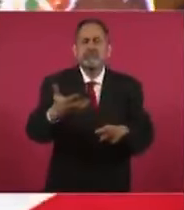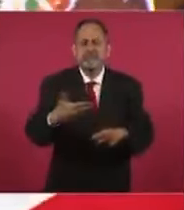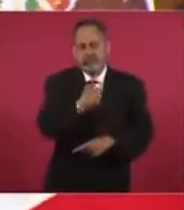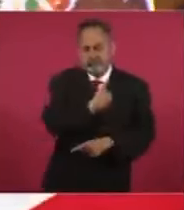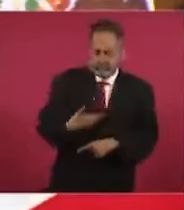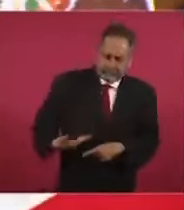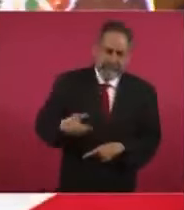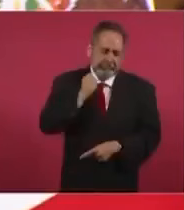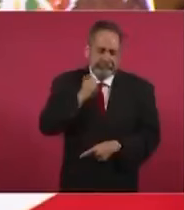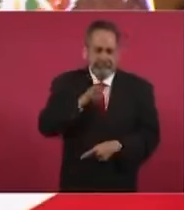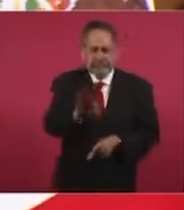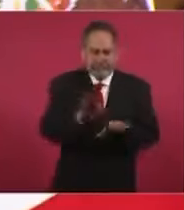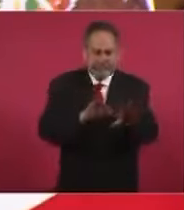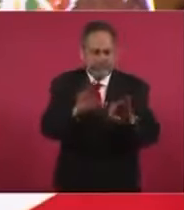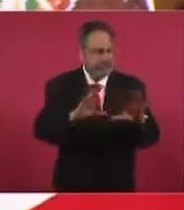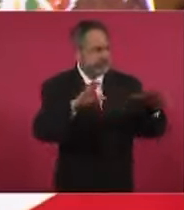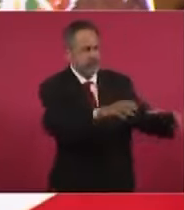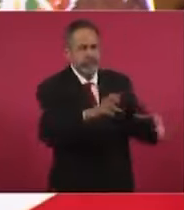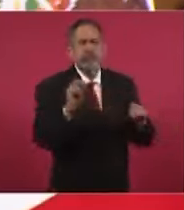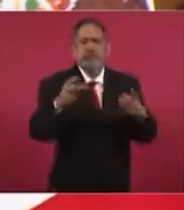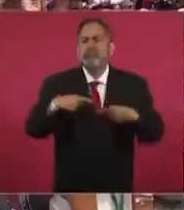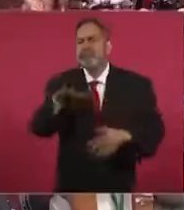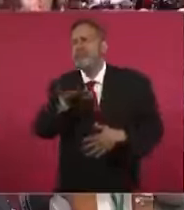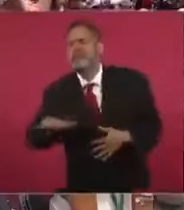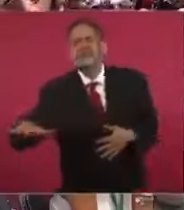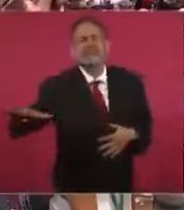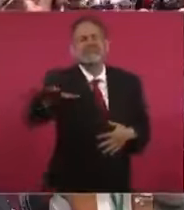los senadores o que los elija el pueblo?